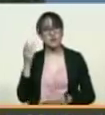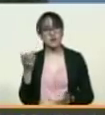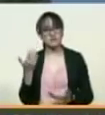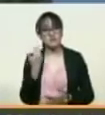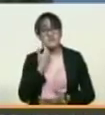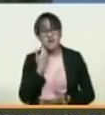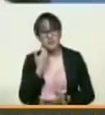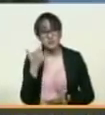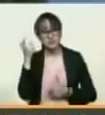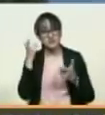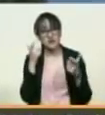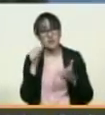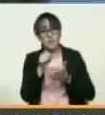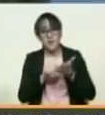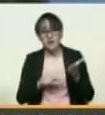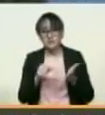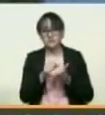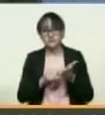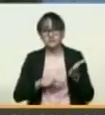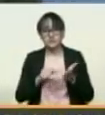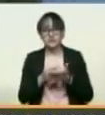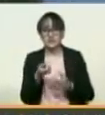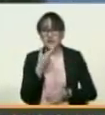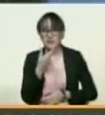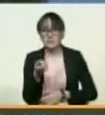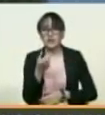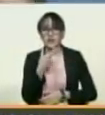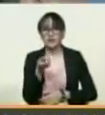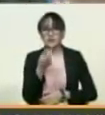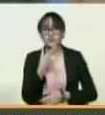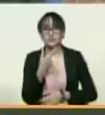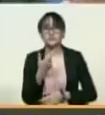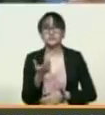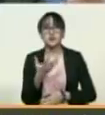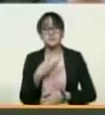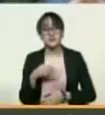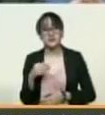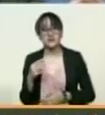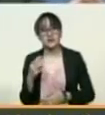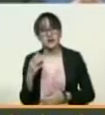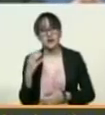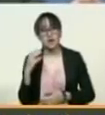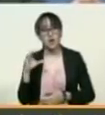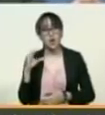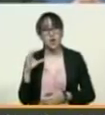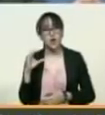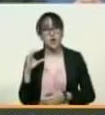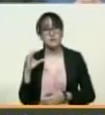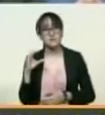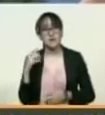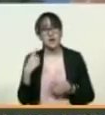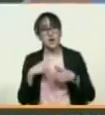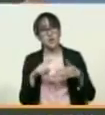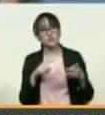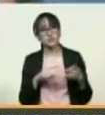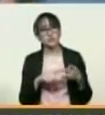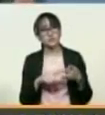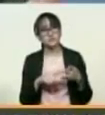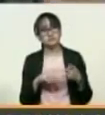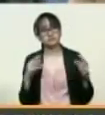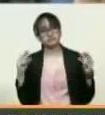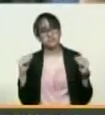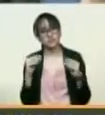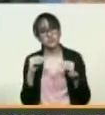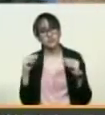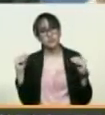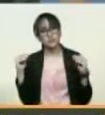enfermo entre operación y operación, entre tratamiento y tratamiento, al presidente Santos y a Timochenko. Y hablaban,